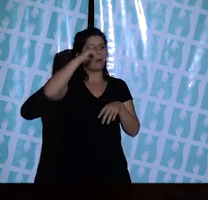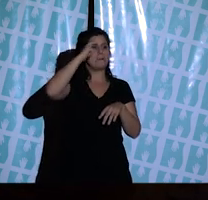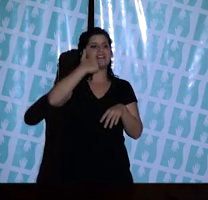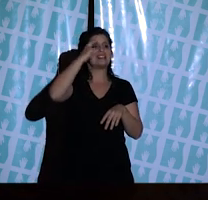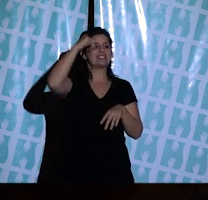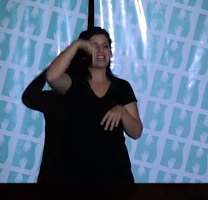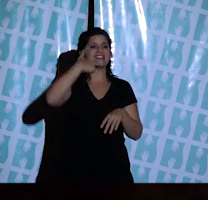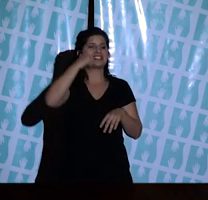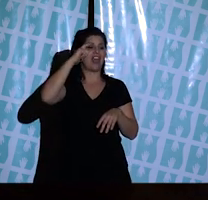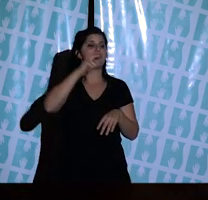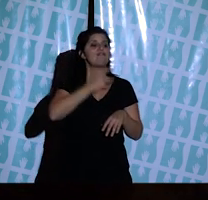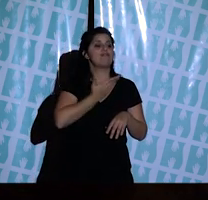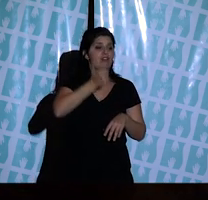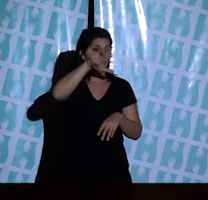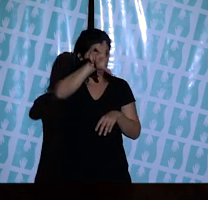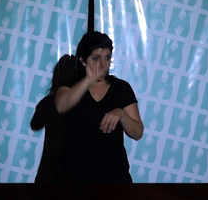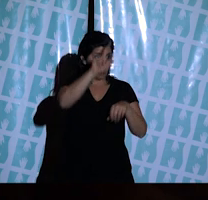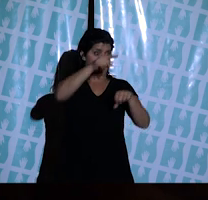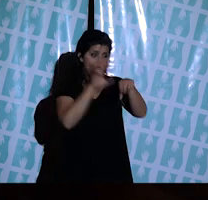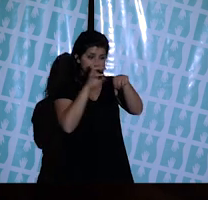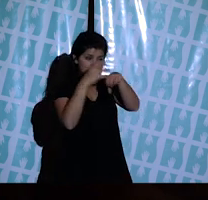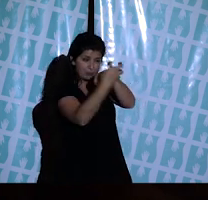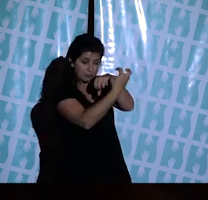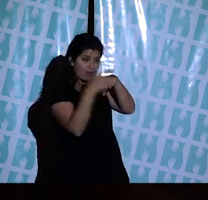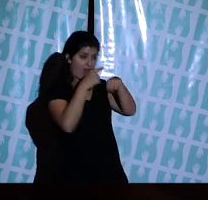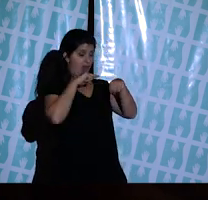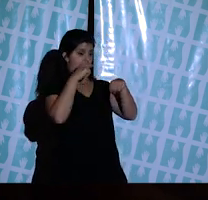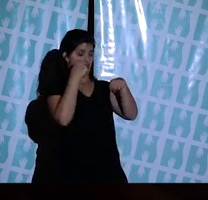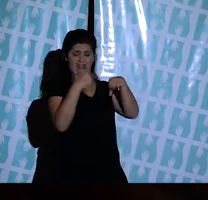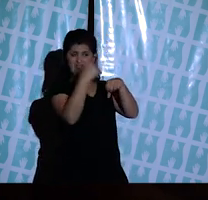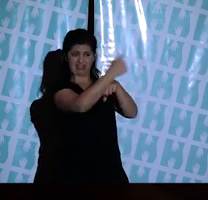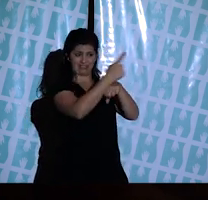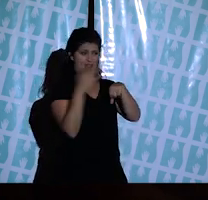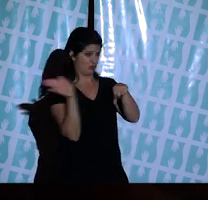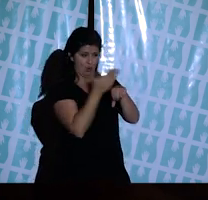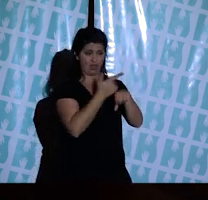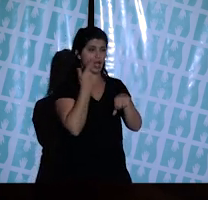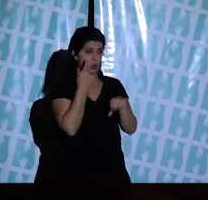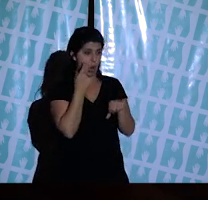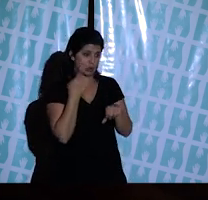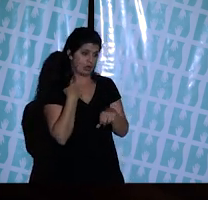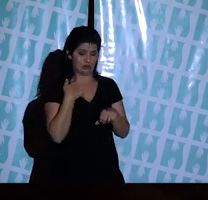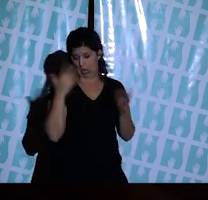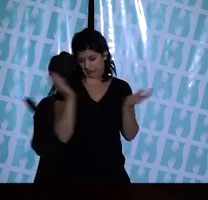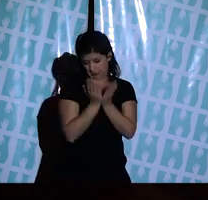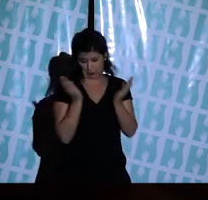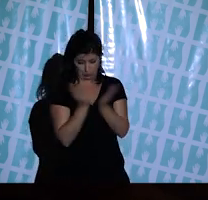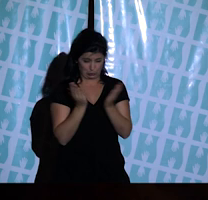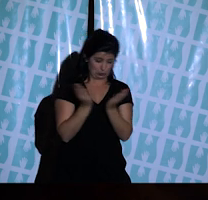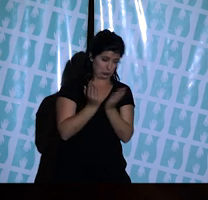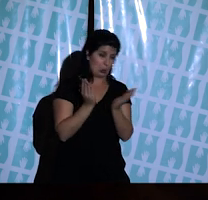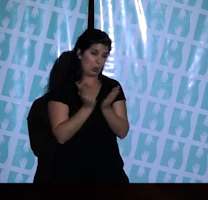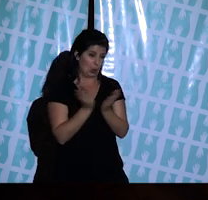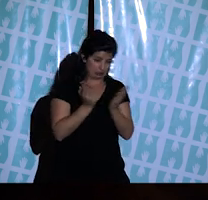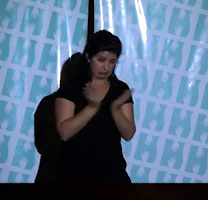donde está el núcleo accumbens, como les dije, y otras áreas que, bueno, yo creo que yo lo estudio 20 veces y a veces lo